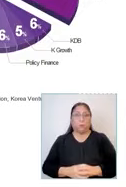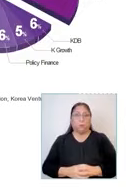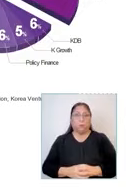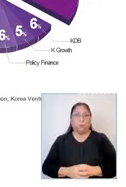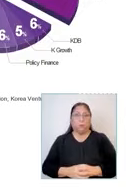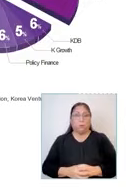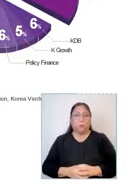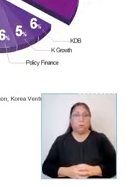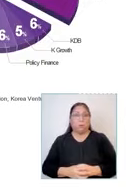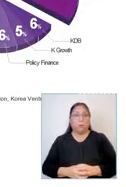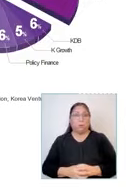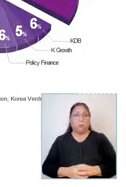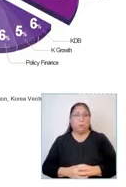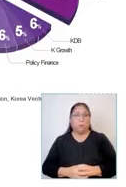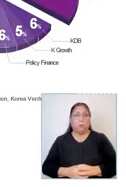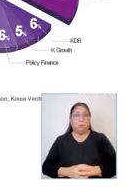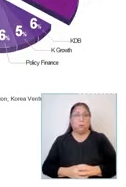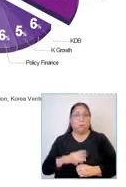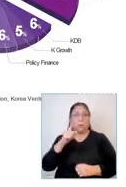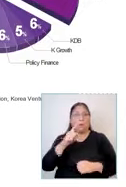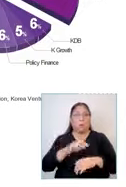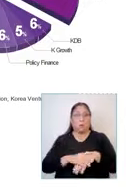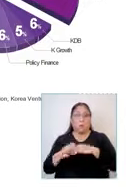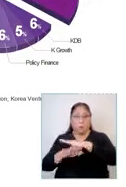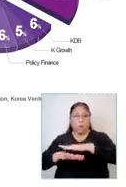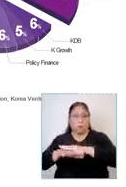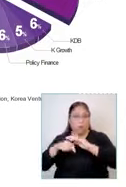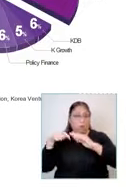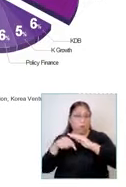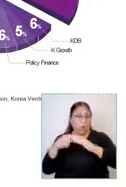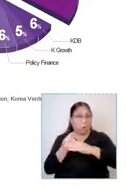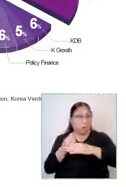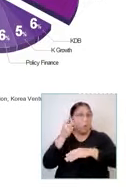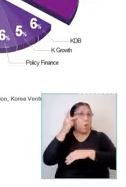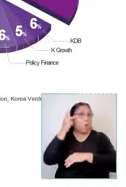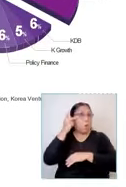Ok. El fondo de fondos de Corea es